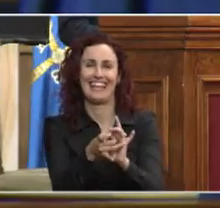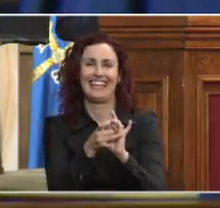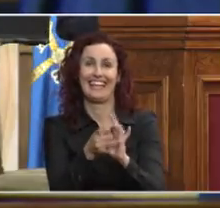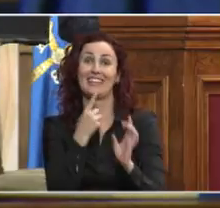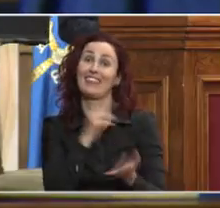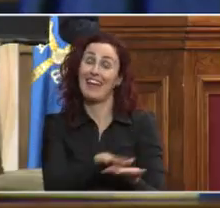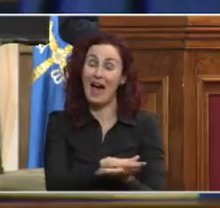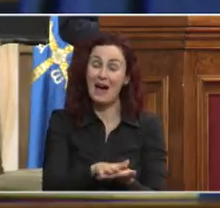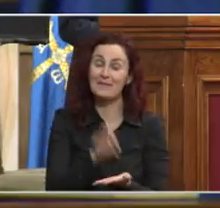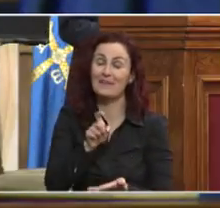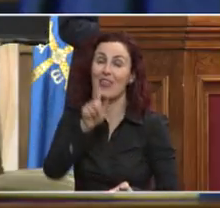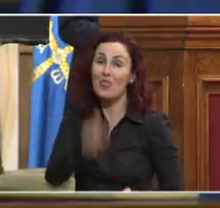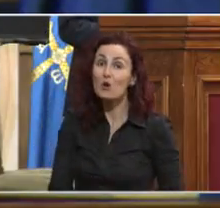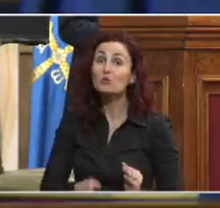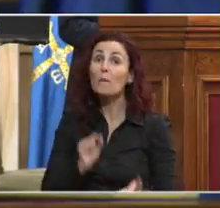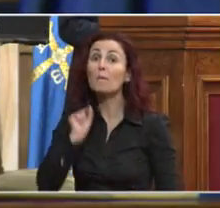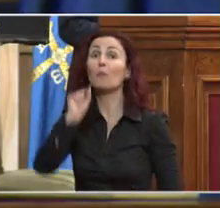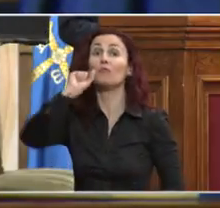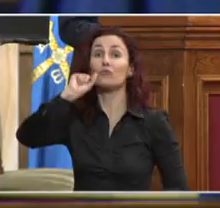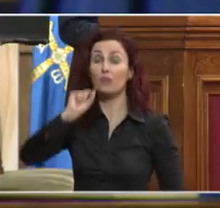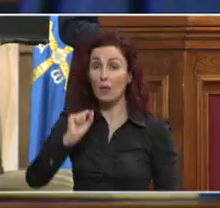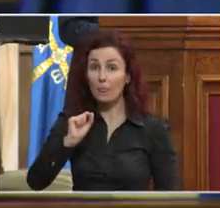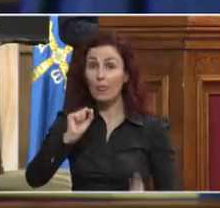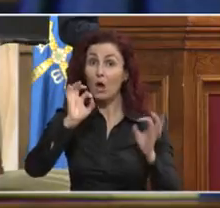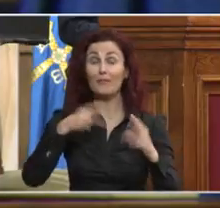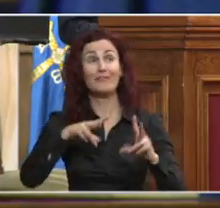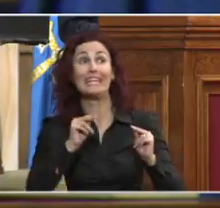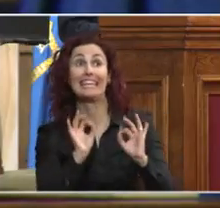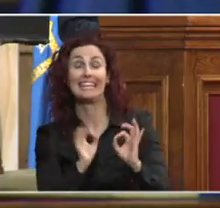se refirió a Mastropiero. Punto. Con esto termino.